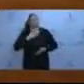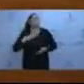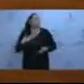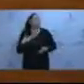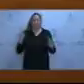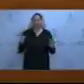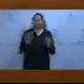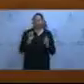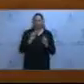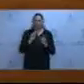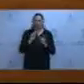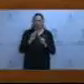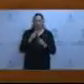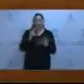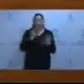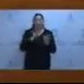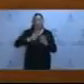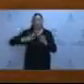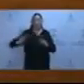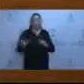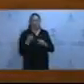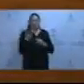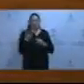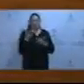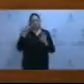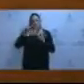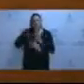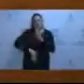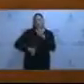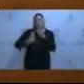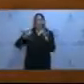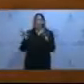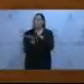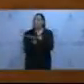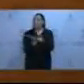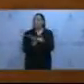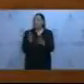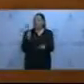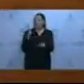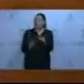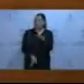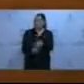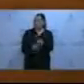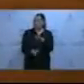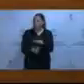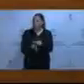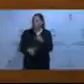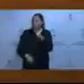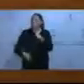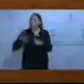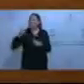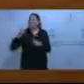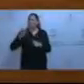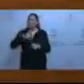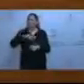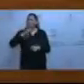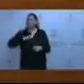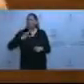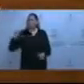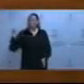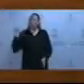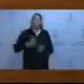la alternativa es la continuidad del expediente y la imposición de una multa al Reino de España